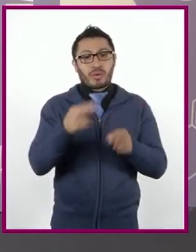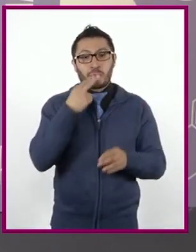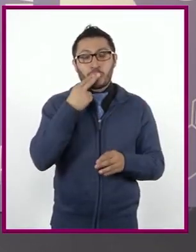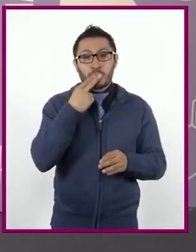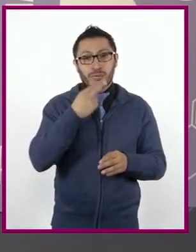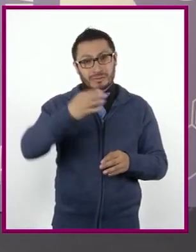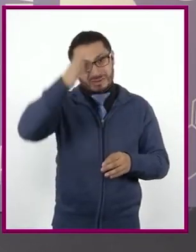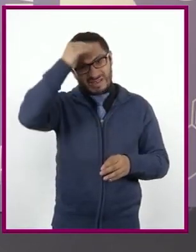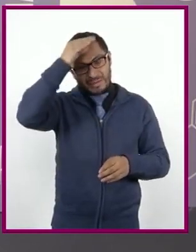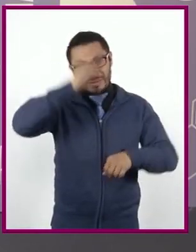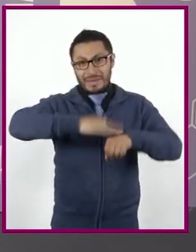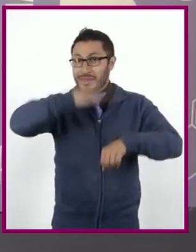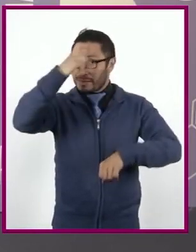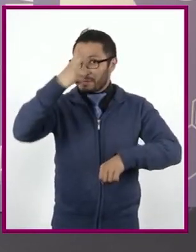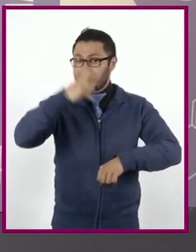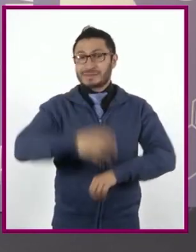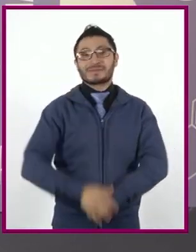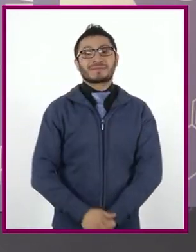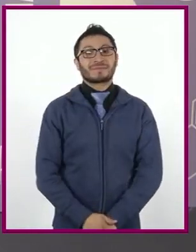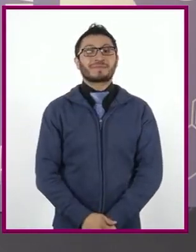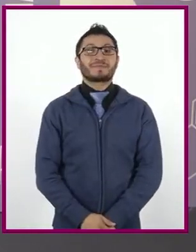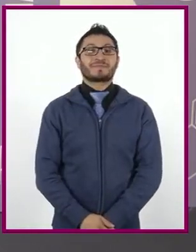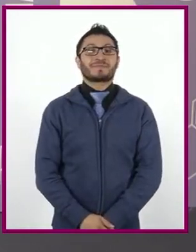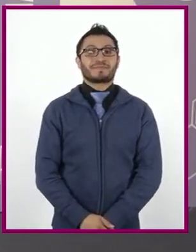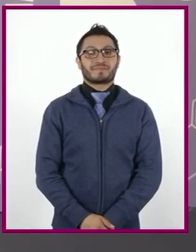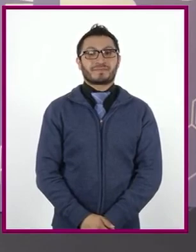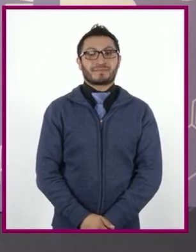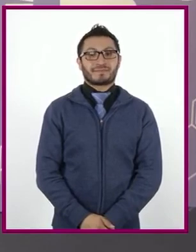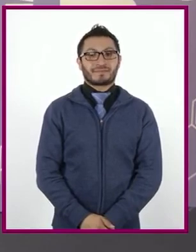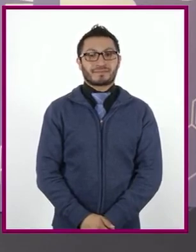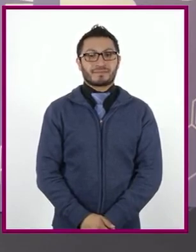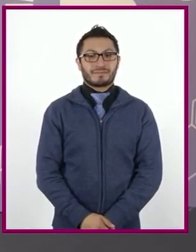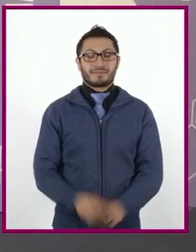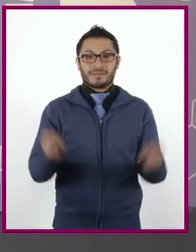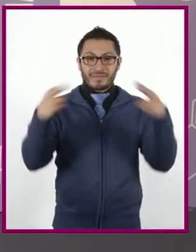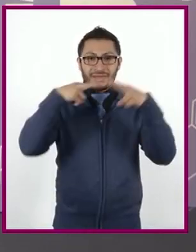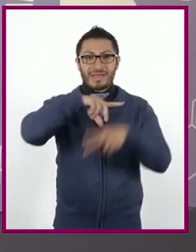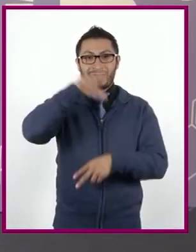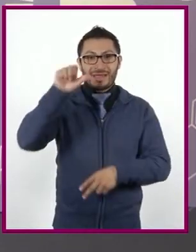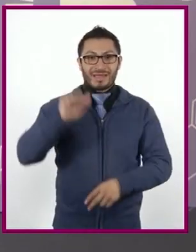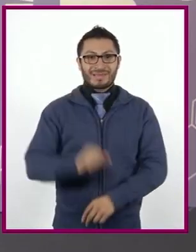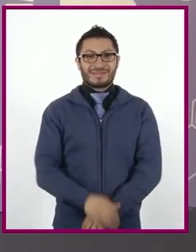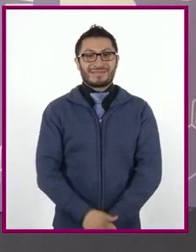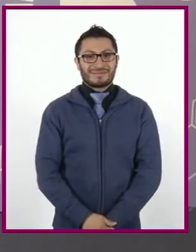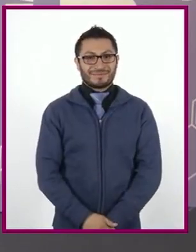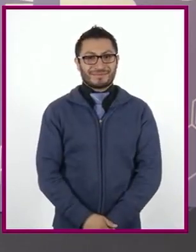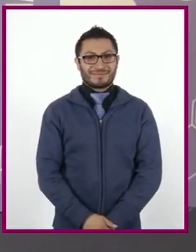reafirmes tus conocimientos científicos. ¡Hasta la próxima!